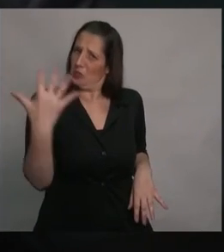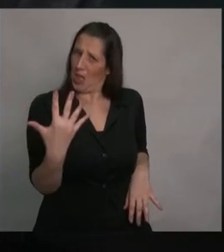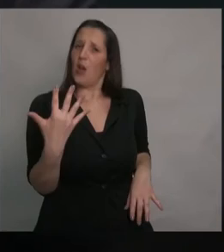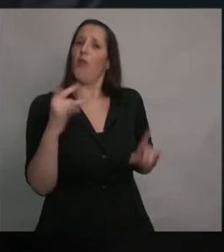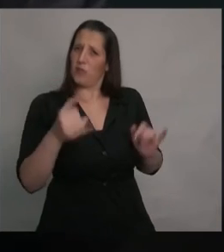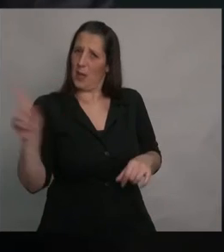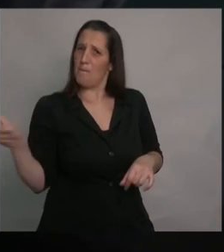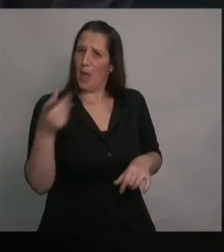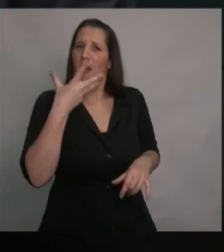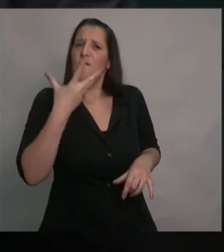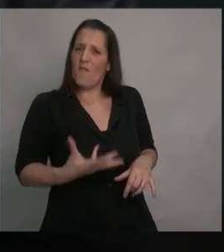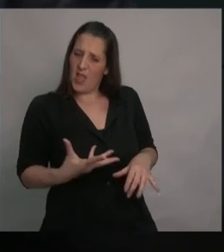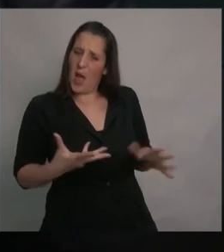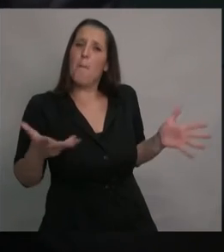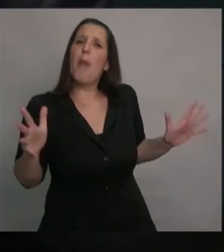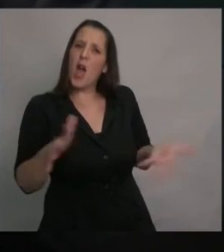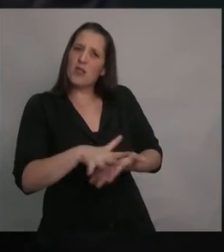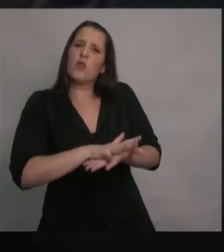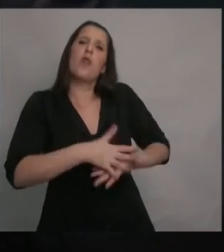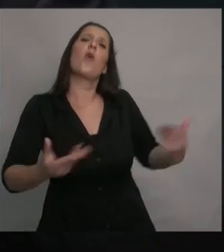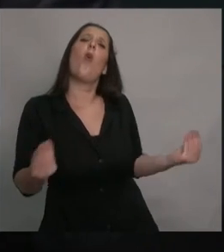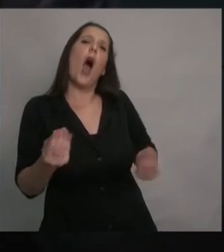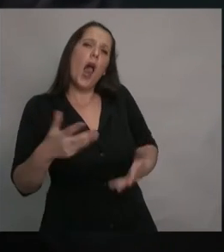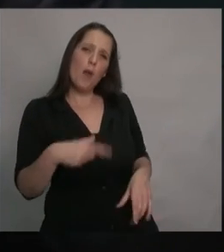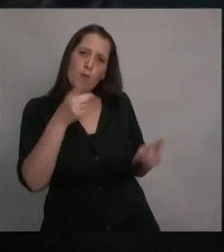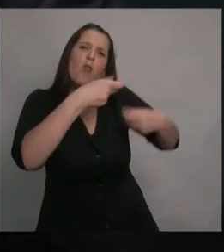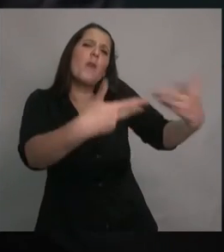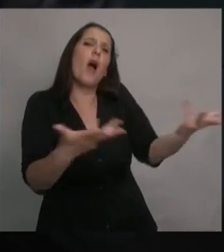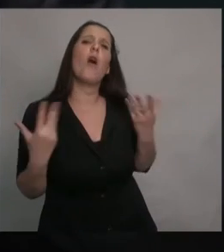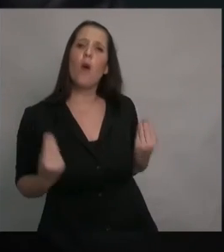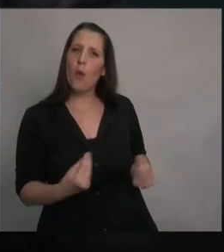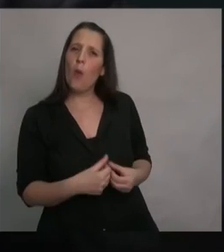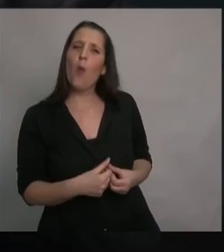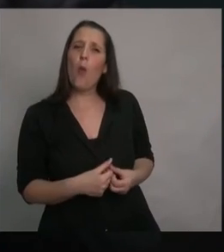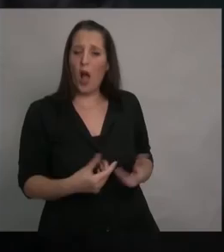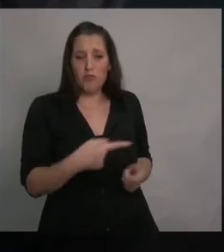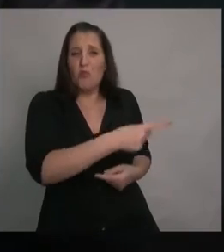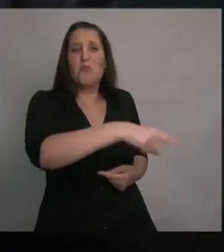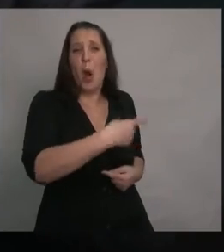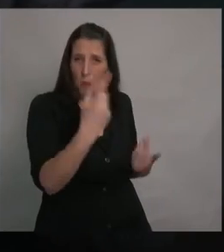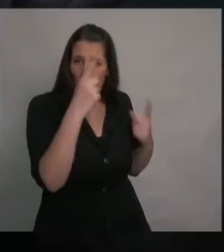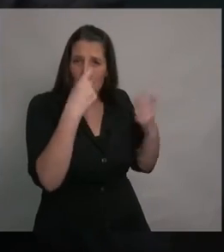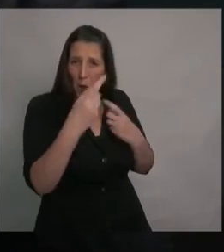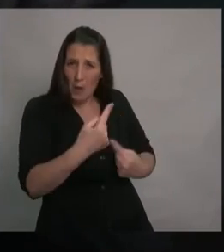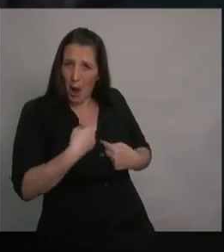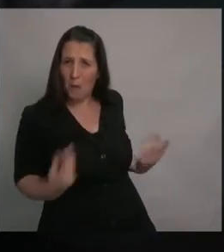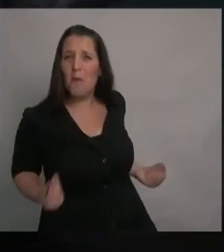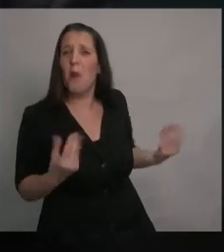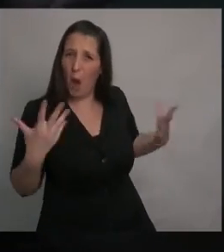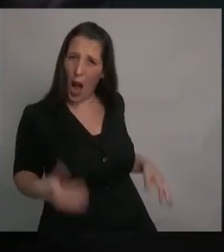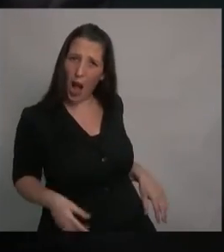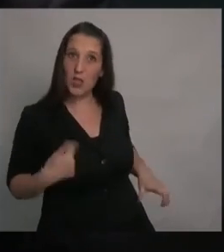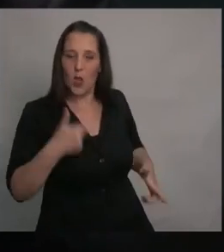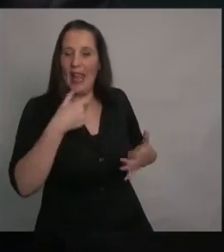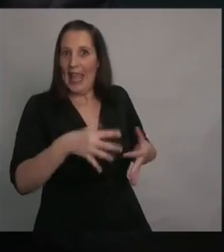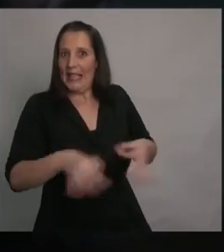Fidel. ¿Y cuál es la situación? ¿Cuál es el problema de...? ¿Cuál es el problema que tienen ustedes? Vamos a resolver este problema ya. Yo lo que quería salir de